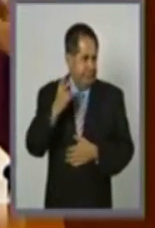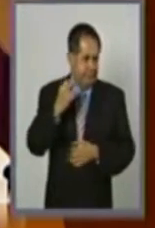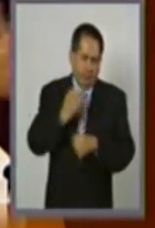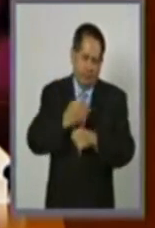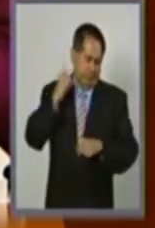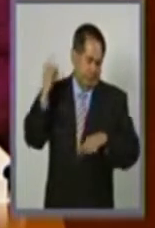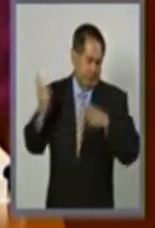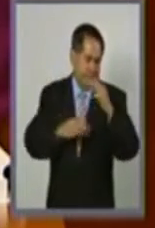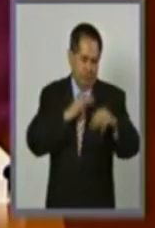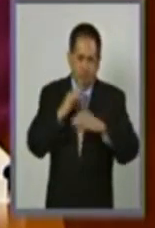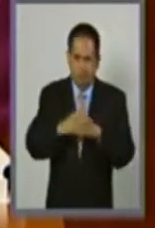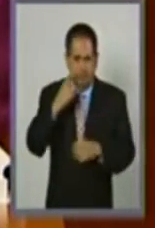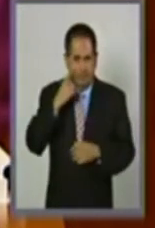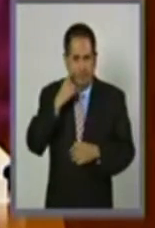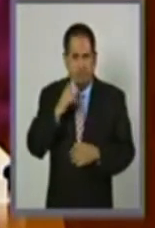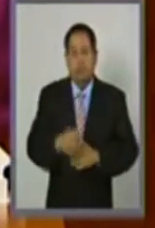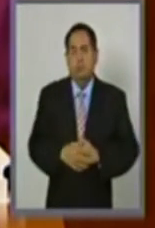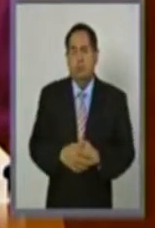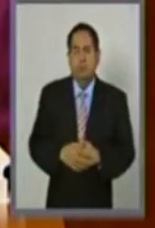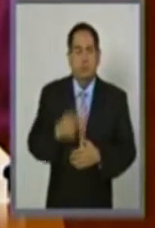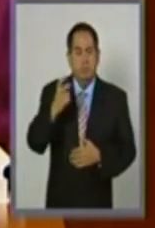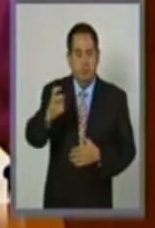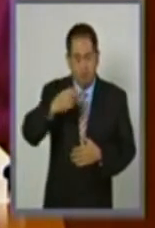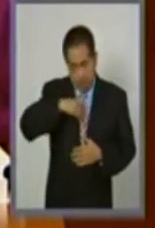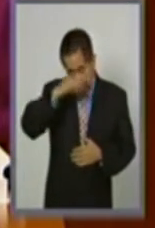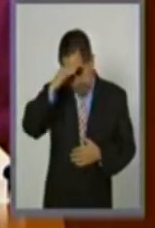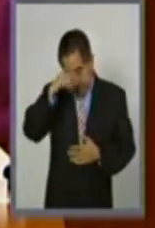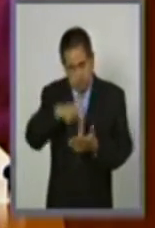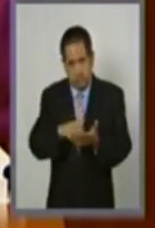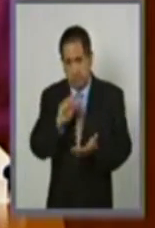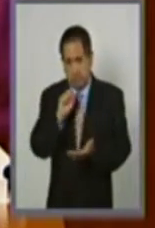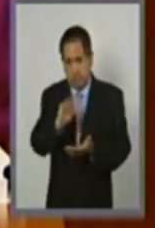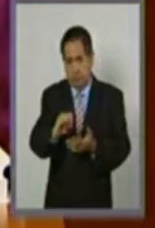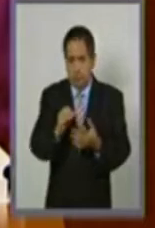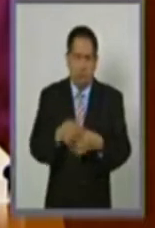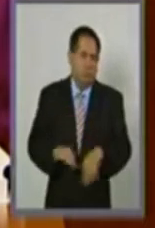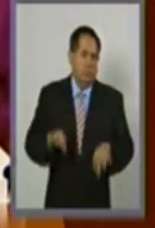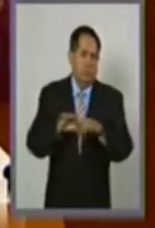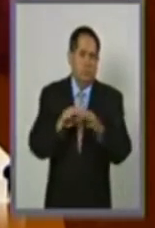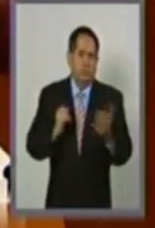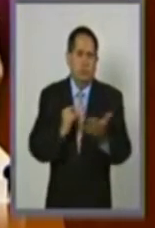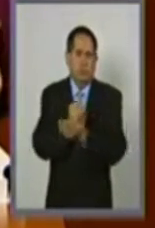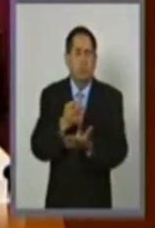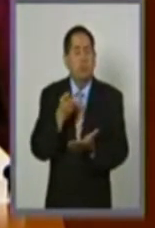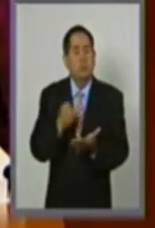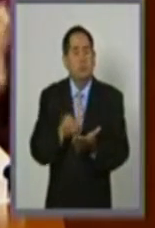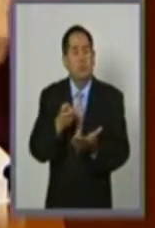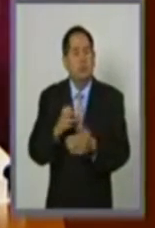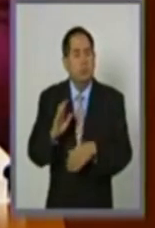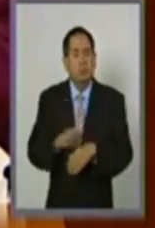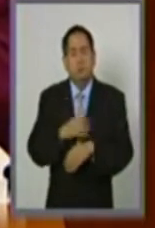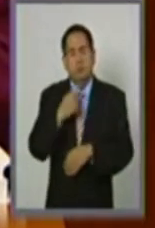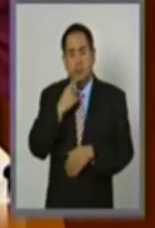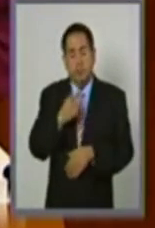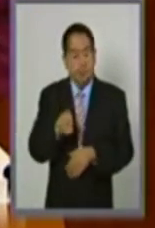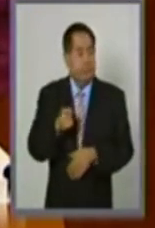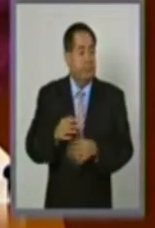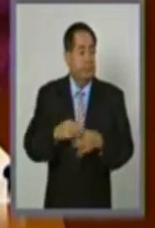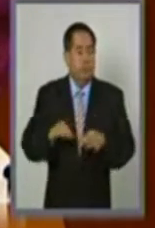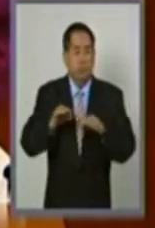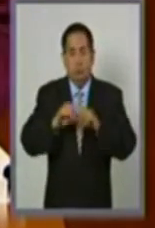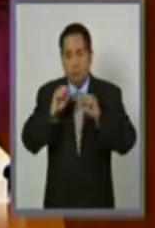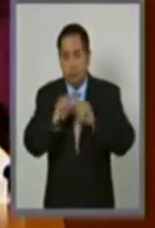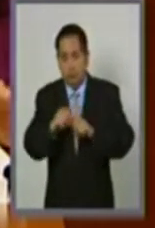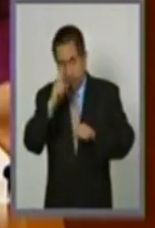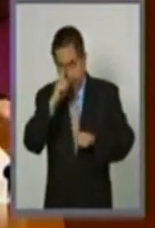en la sociedad. Por eso yo estoy a favor de este importante dictamen, porque además prevé un sistema